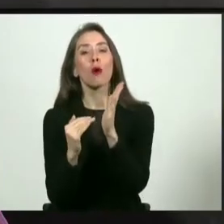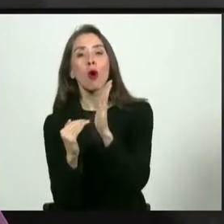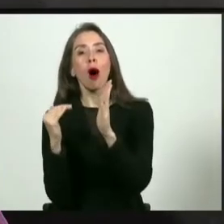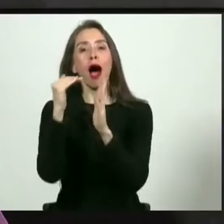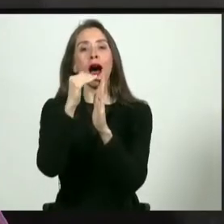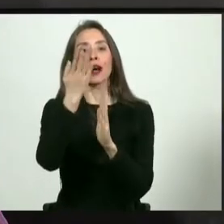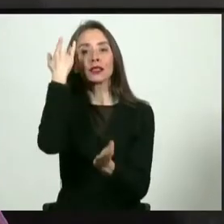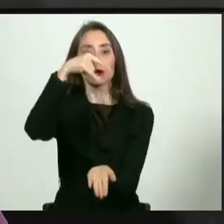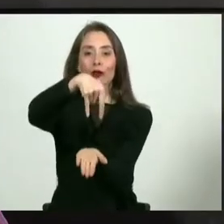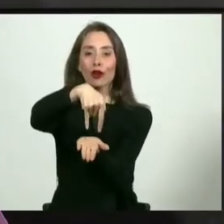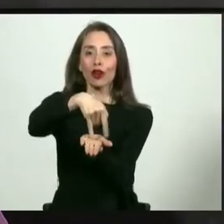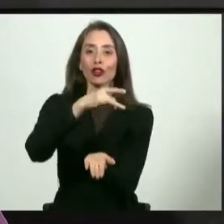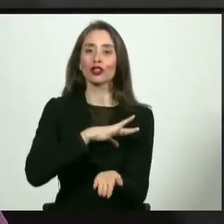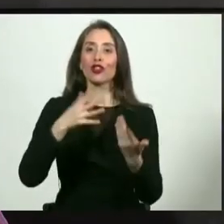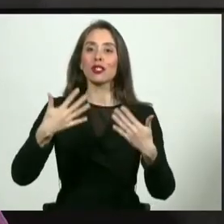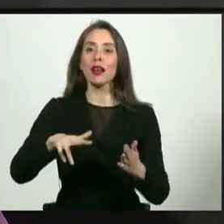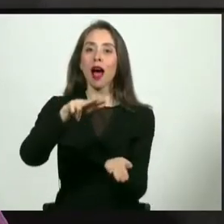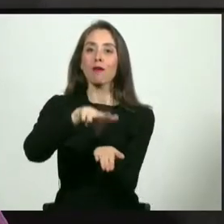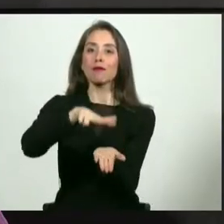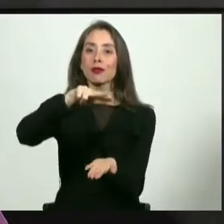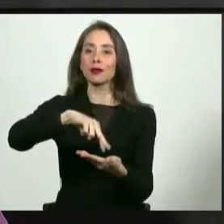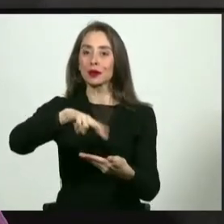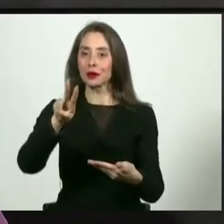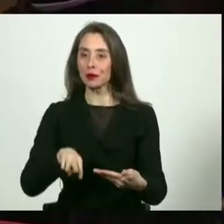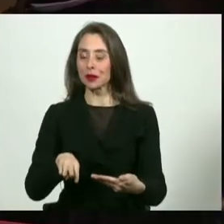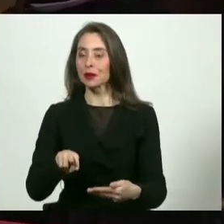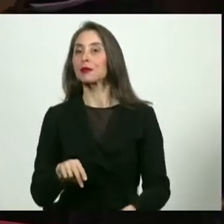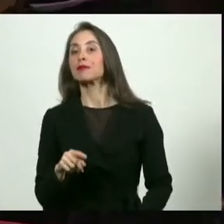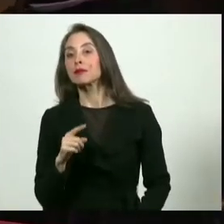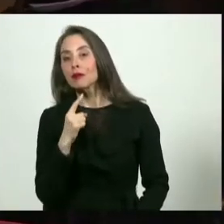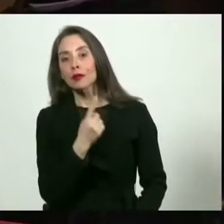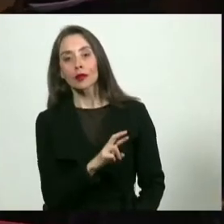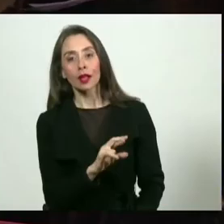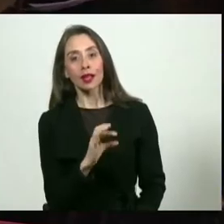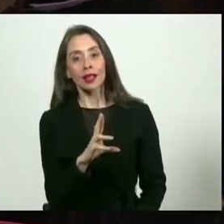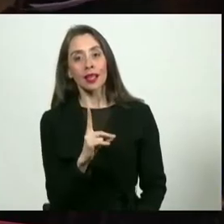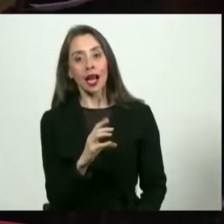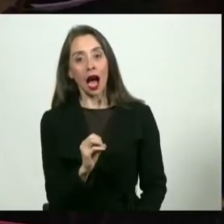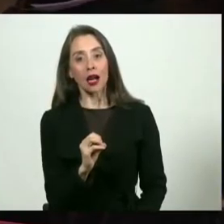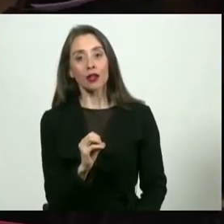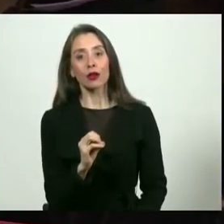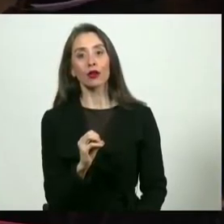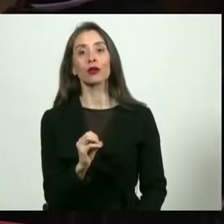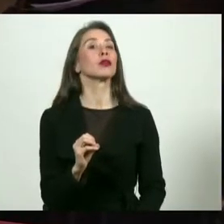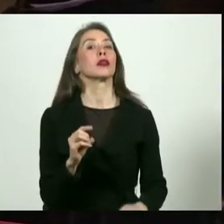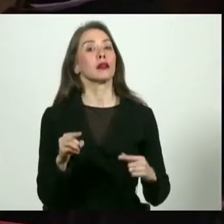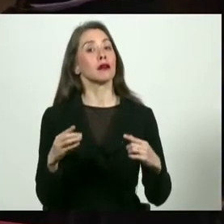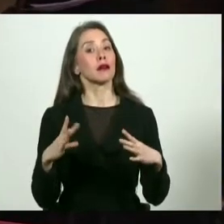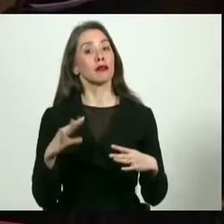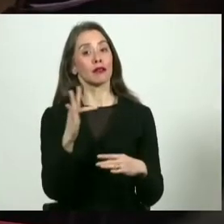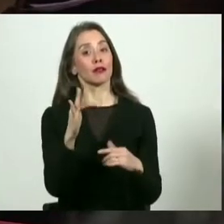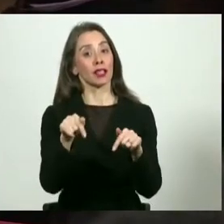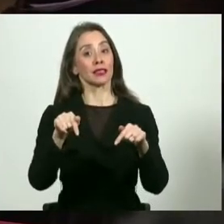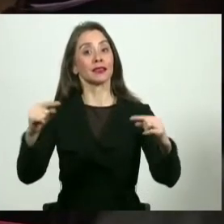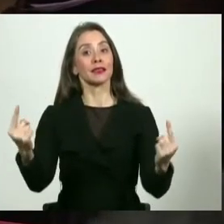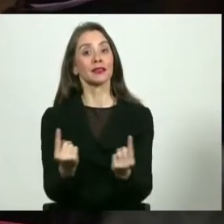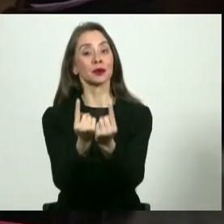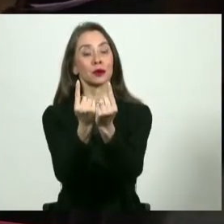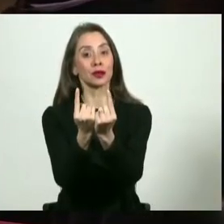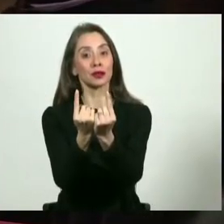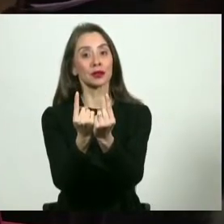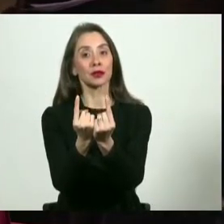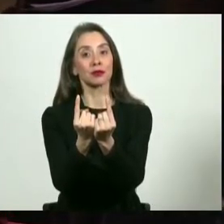que el Congreso chileno ratificó la convención? Bueno, Ricardo, celebrar este encuentro, que como bien